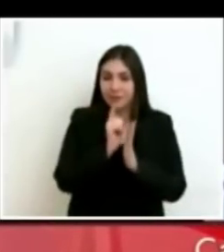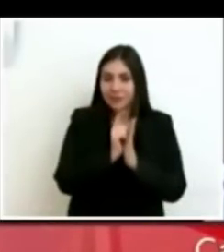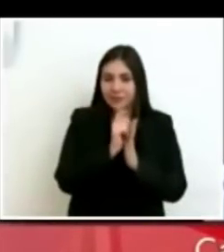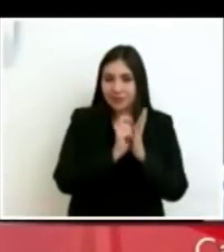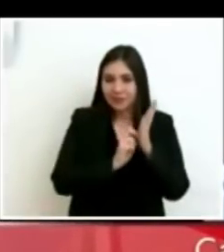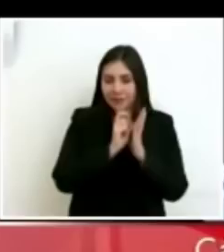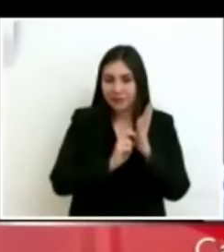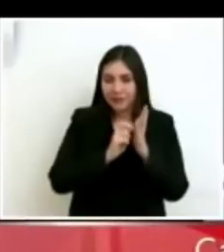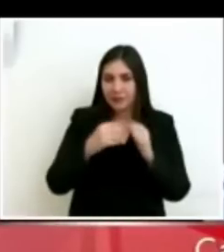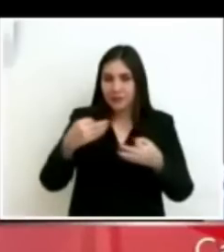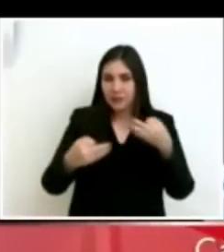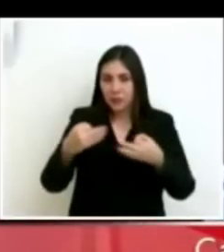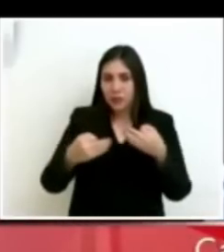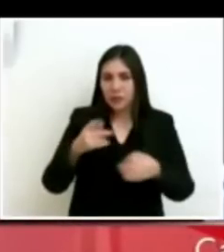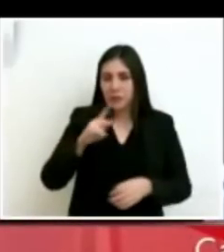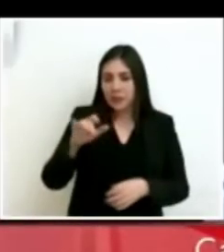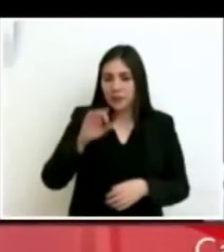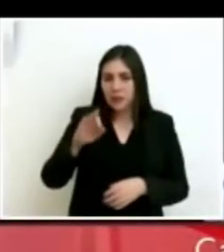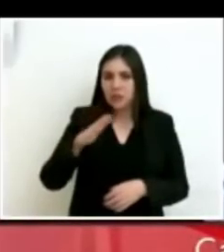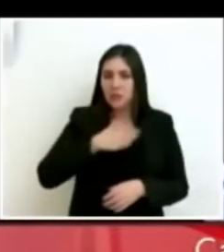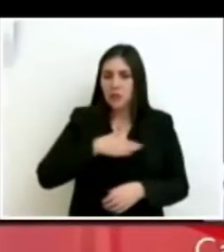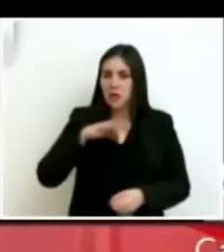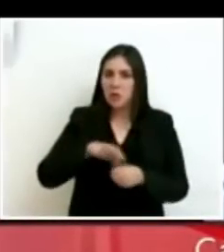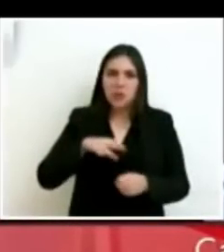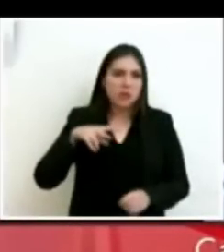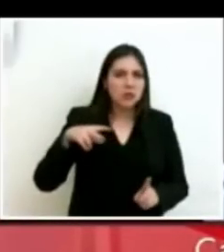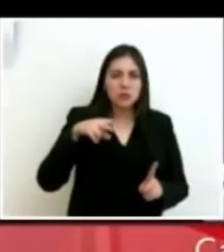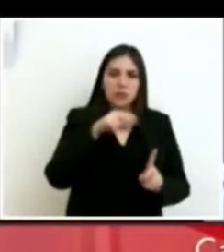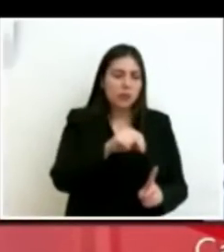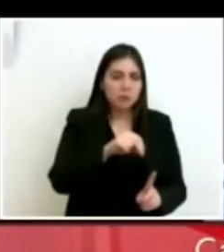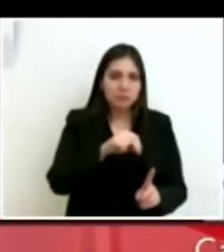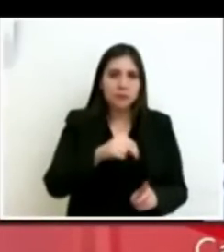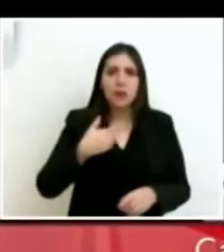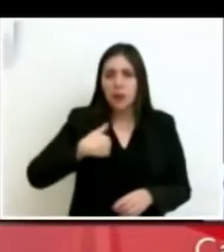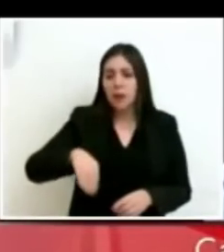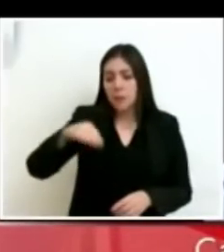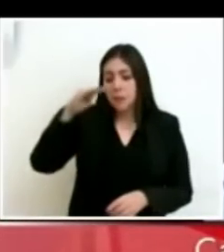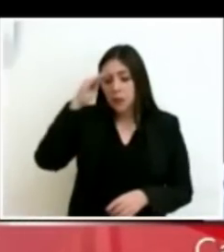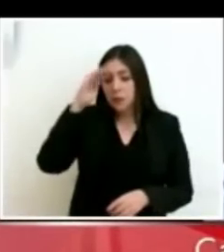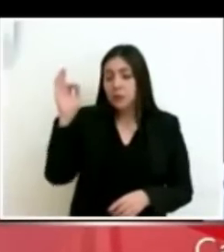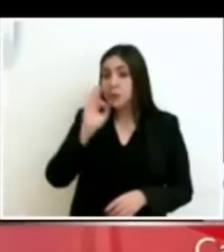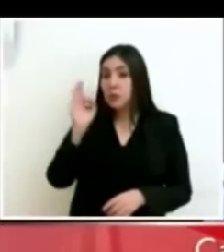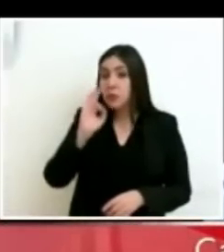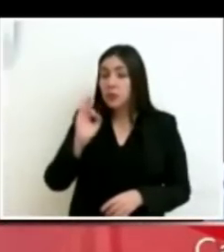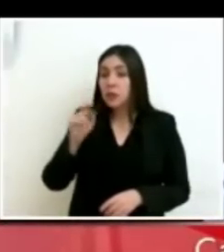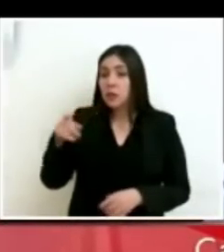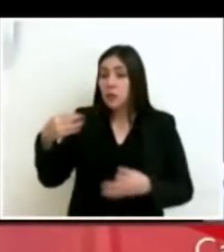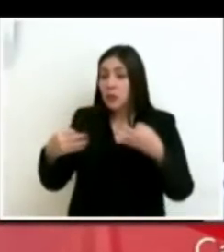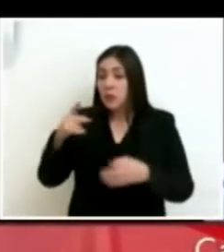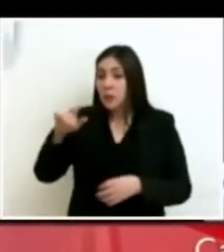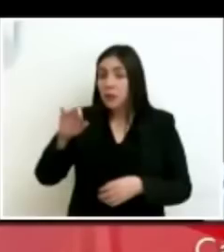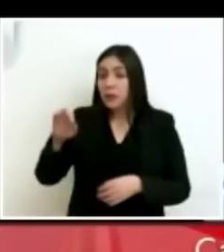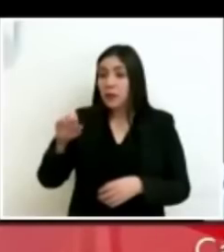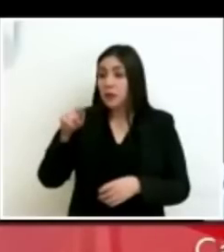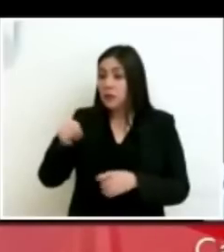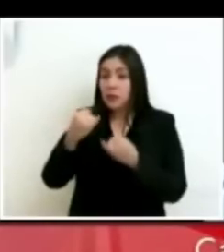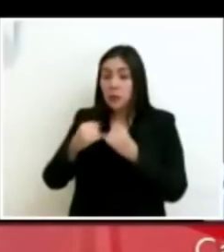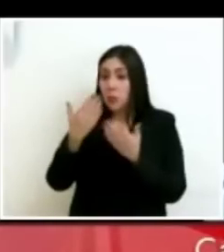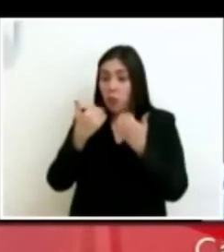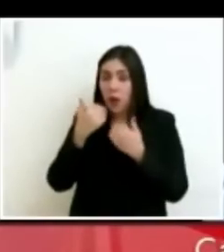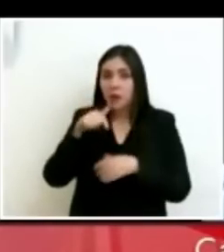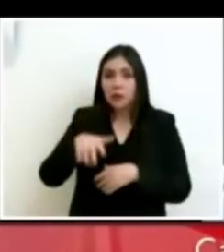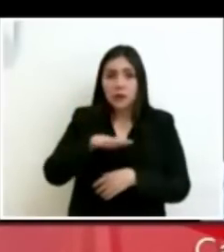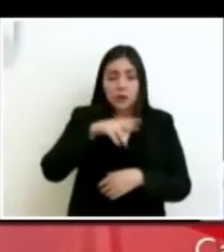al Poder Judicial. Yo sí creo que sin un Poder Judicial independiente, nuestra democracia está en